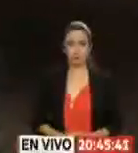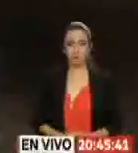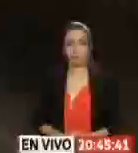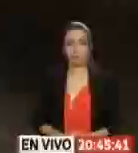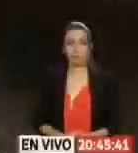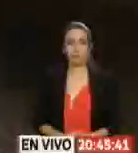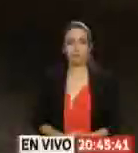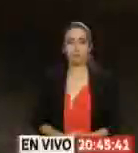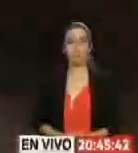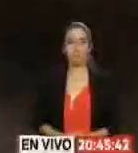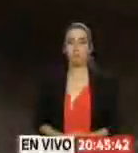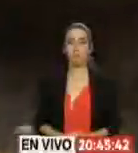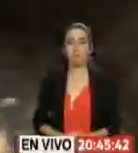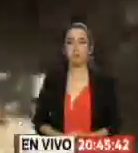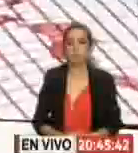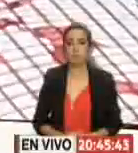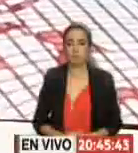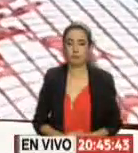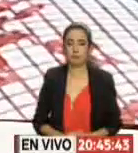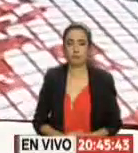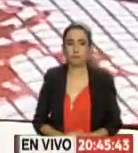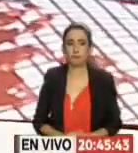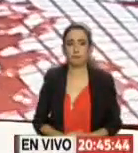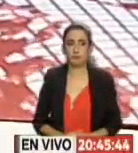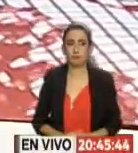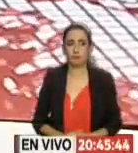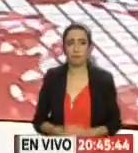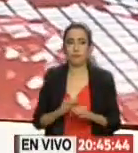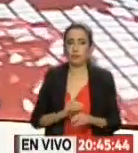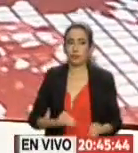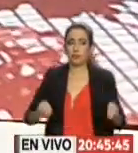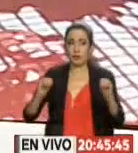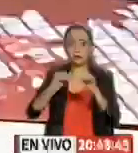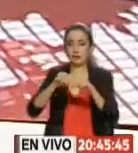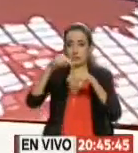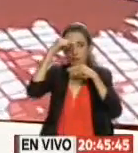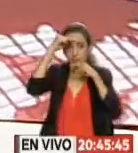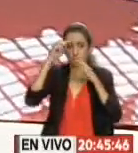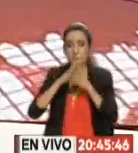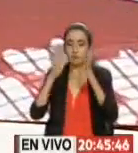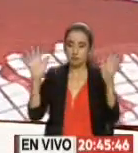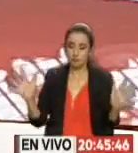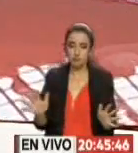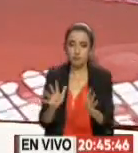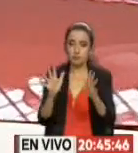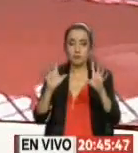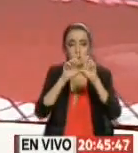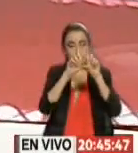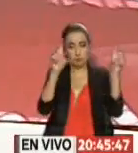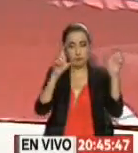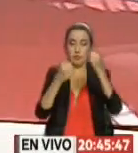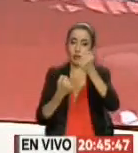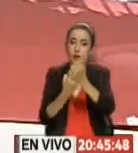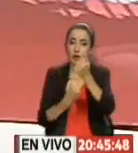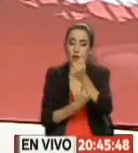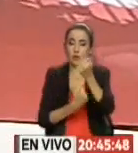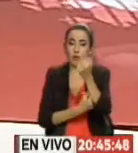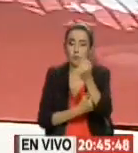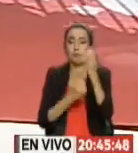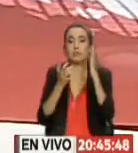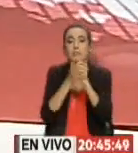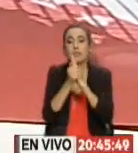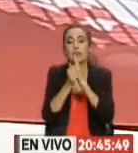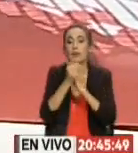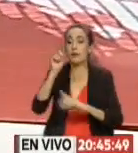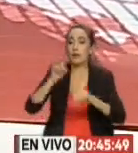Verónica Rivadeneira, Telediario. Vamos con más noticias. Las ganas de emprender e innovar fortalecen las capacidades de